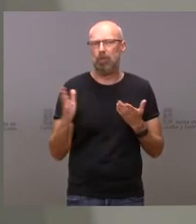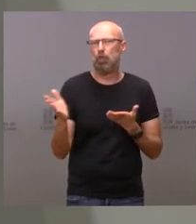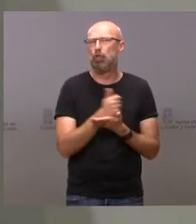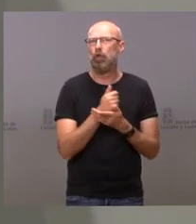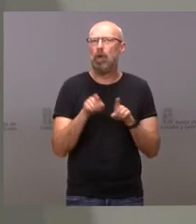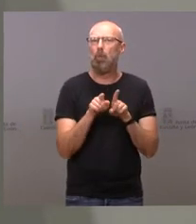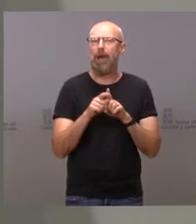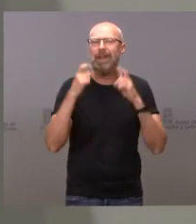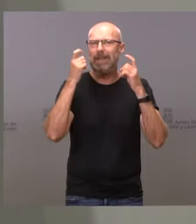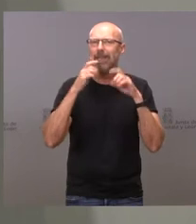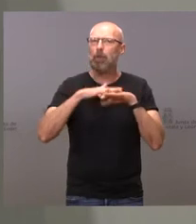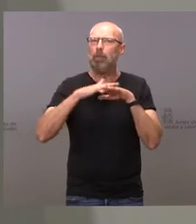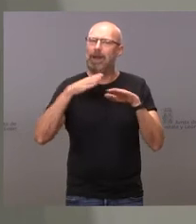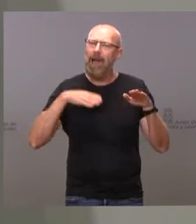producen